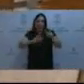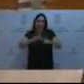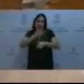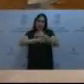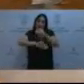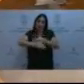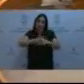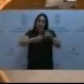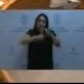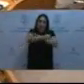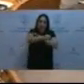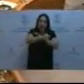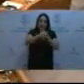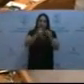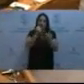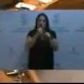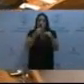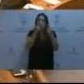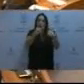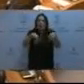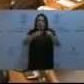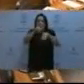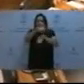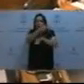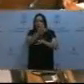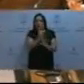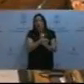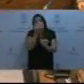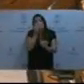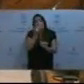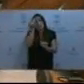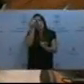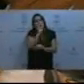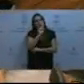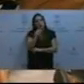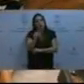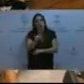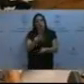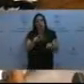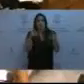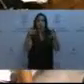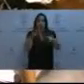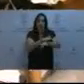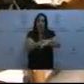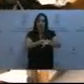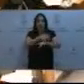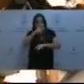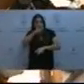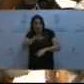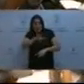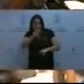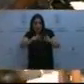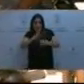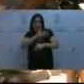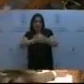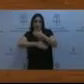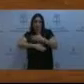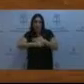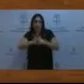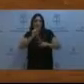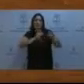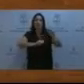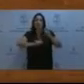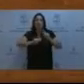igualdad. Confiamos en que no hagan oídos sordos, como el Consejo de Gobierno, a las denuncias de las personas con discapacidad, de la Asociación